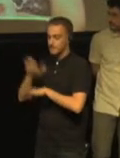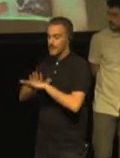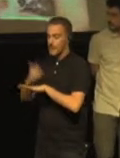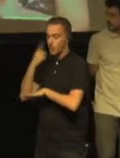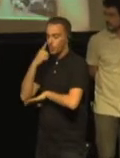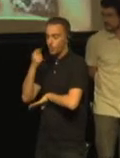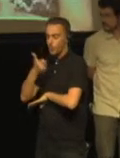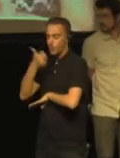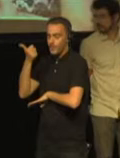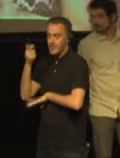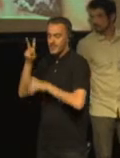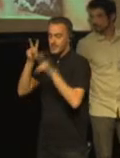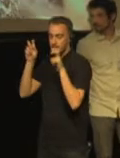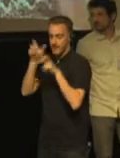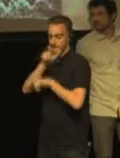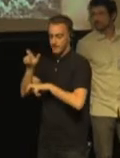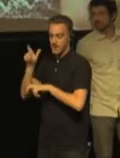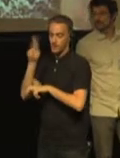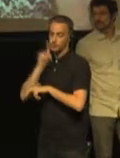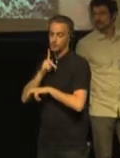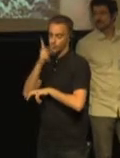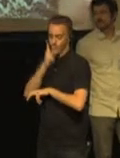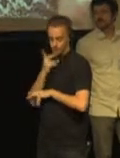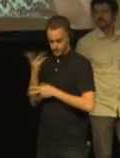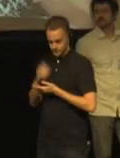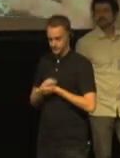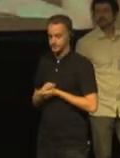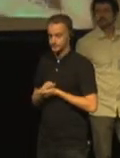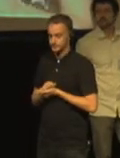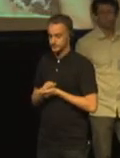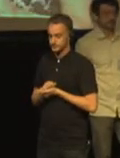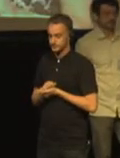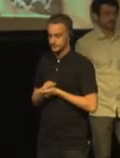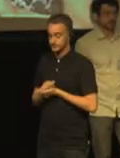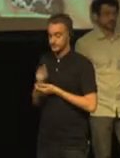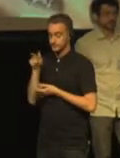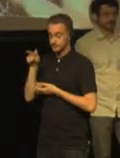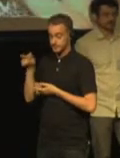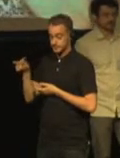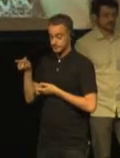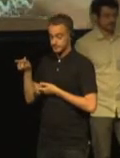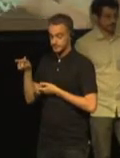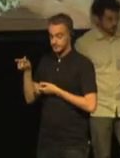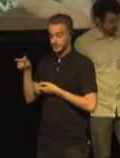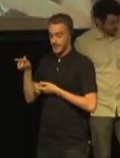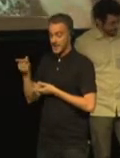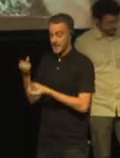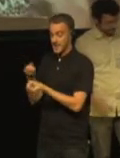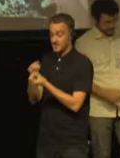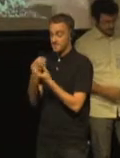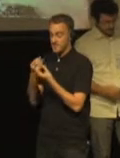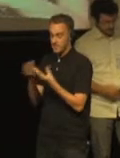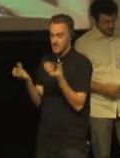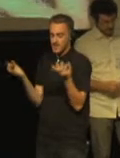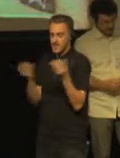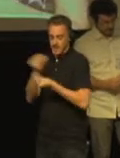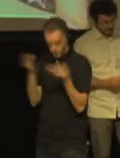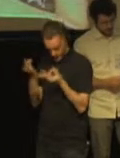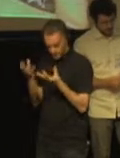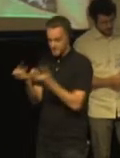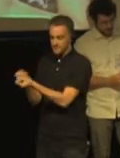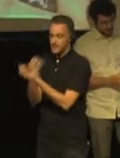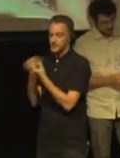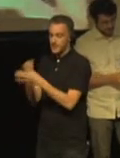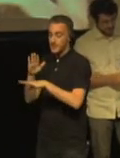sordociega. Y lo que hicieron es utilizar datos de distintas fuentes para tener un